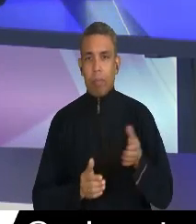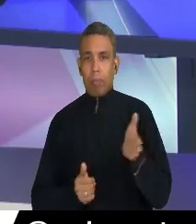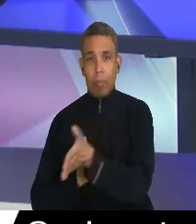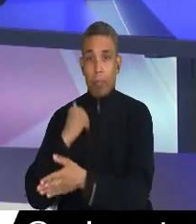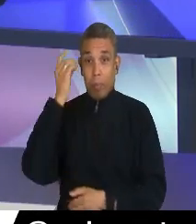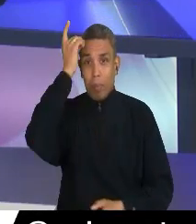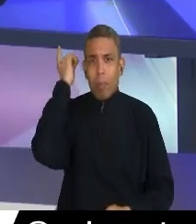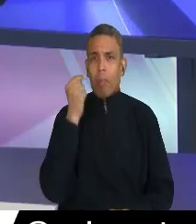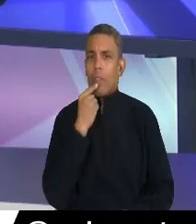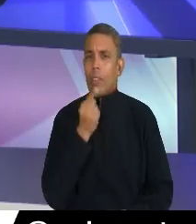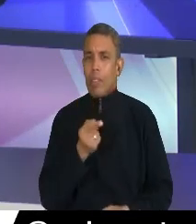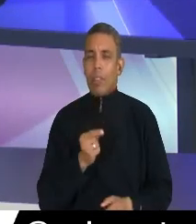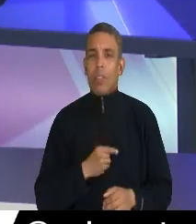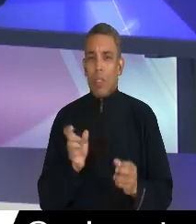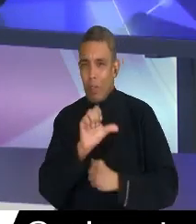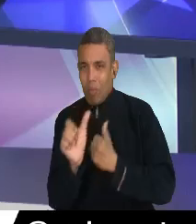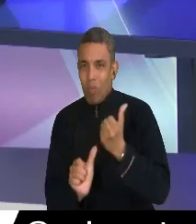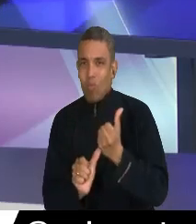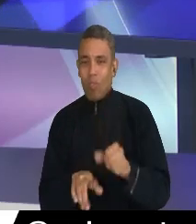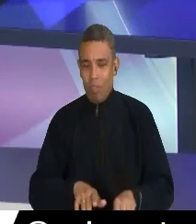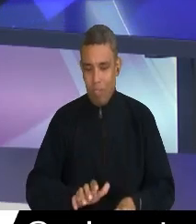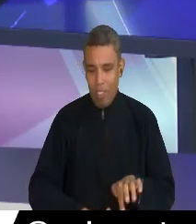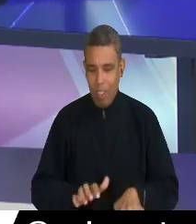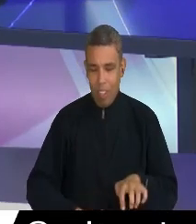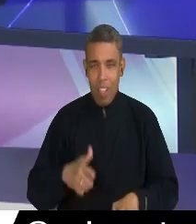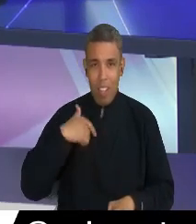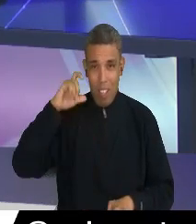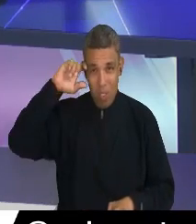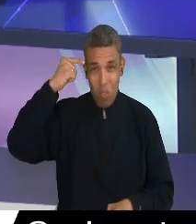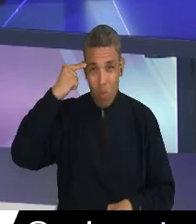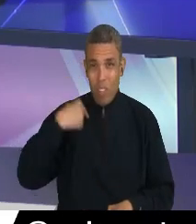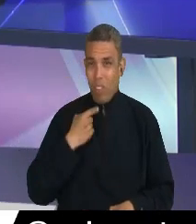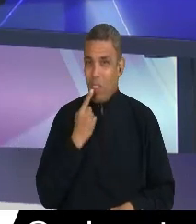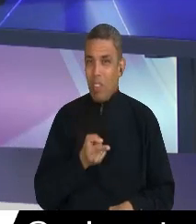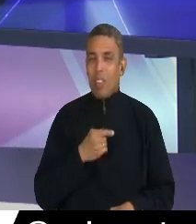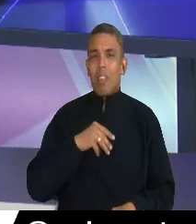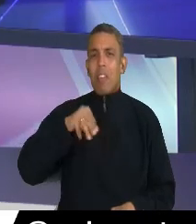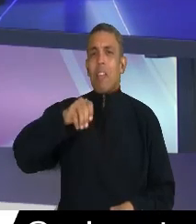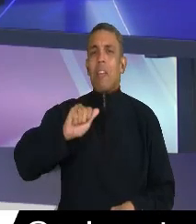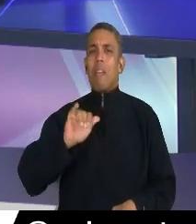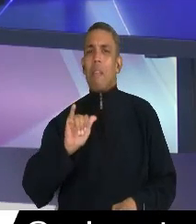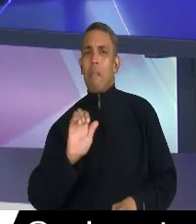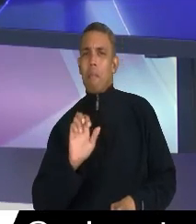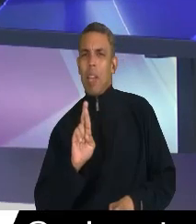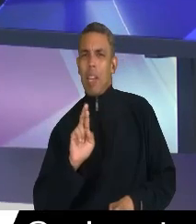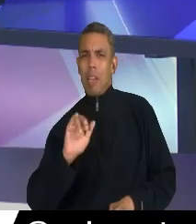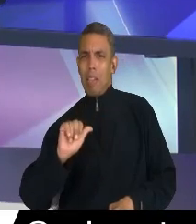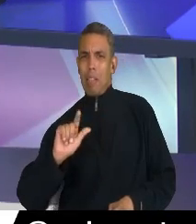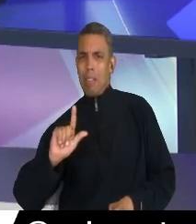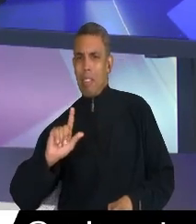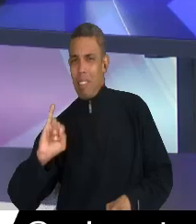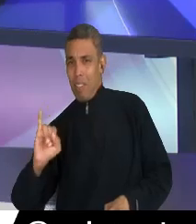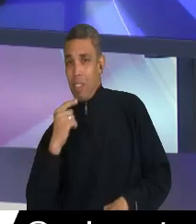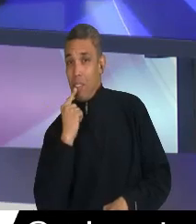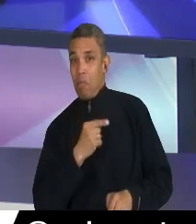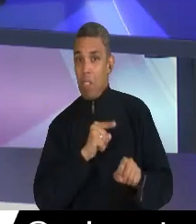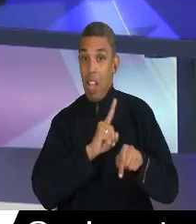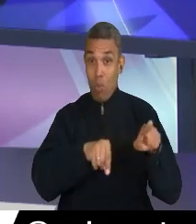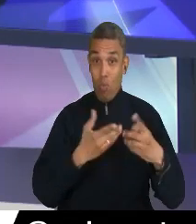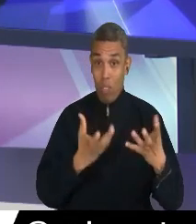municipio. Mayerly Ulloque, secretaria de Gobierno, se pronunció por terrenos que están siendo intervenidos de forma ilegal en el sector de la Comuna 7.